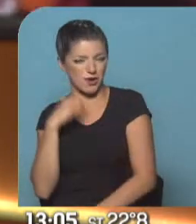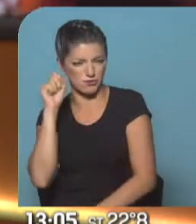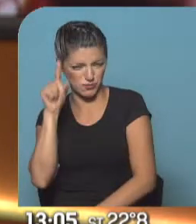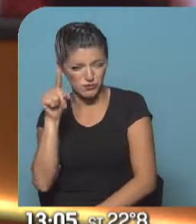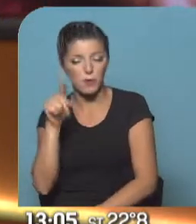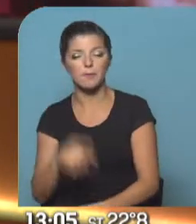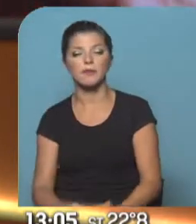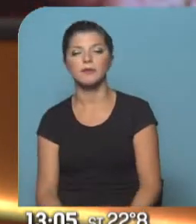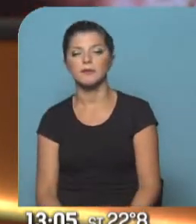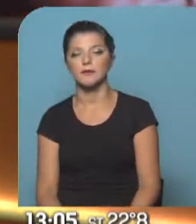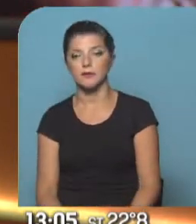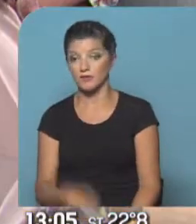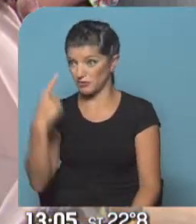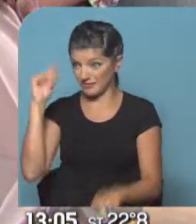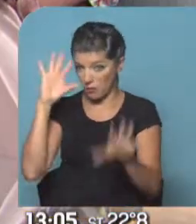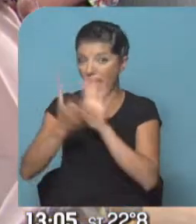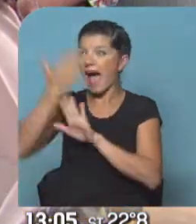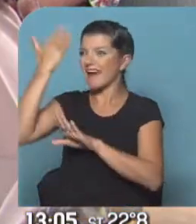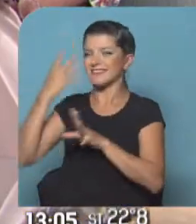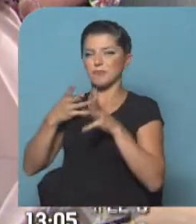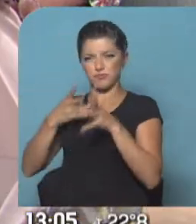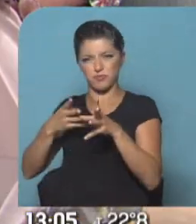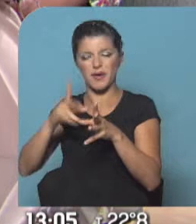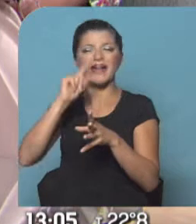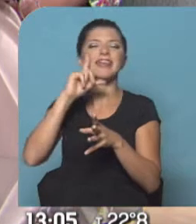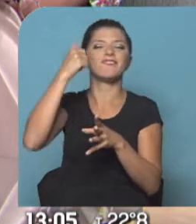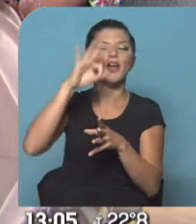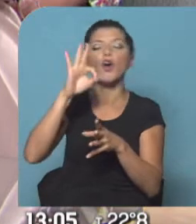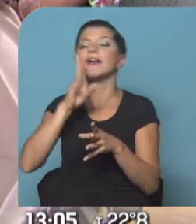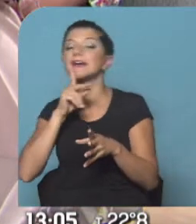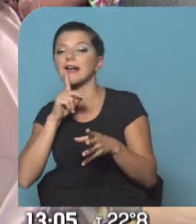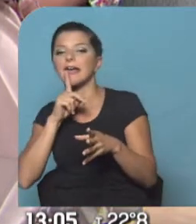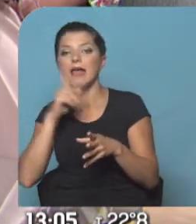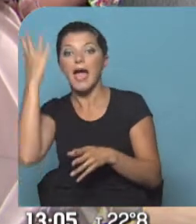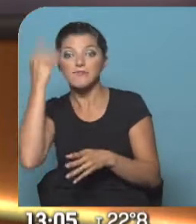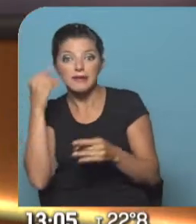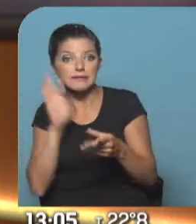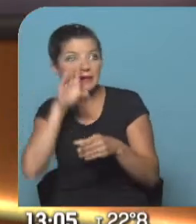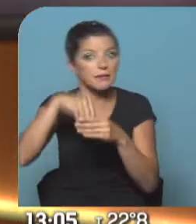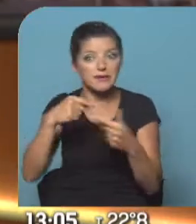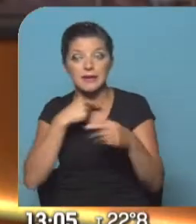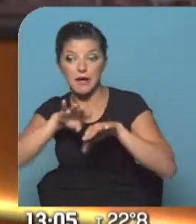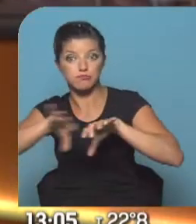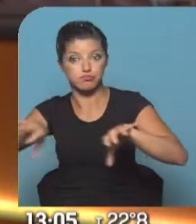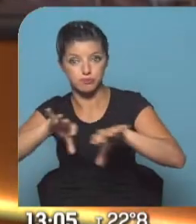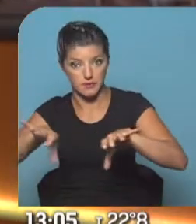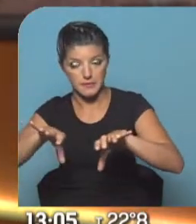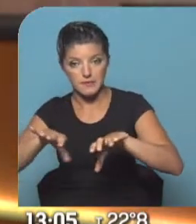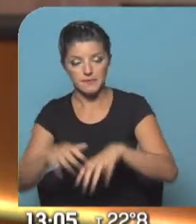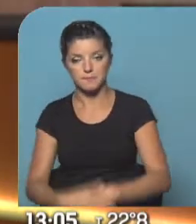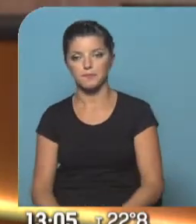De alguna manera, si uno recuerda la anterior guerra del Líbano e Israel, Francia fue uno de los que más se quiso meter para tratar de separar a las partes en